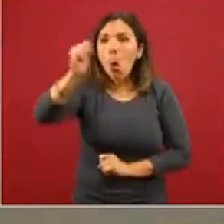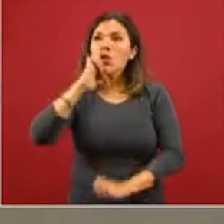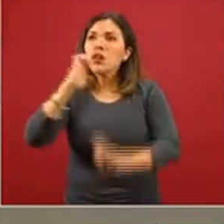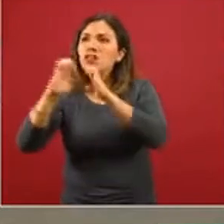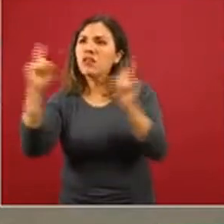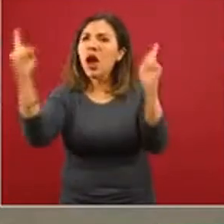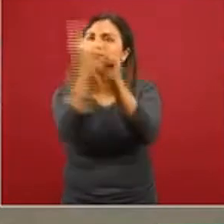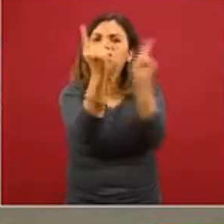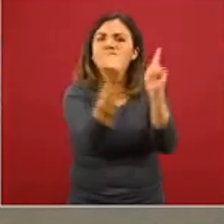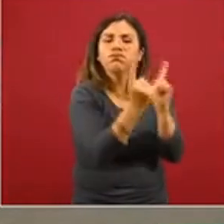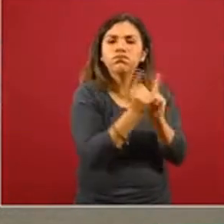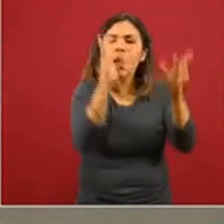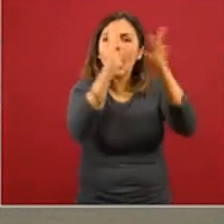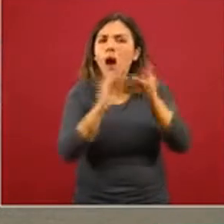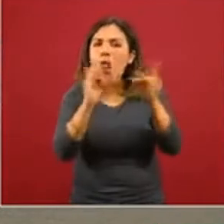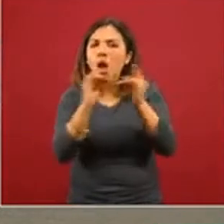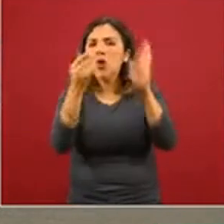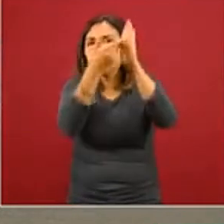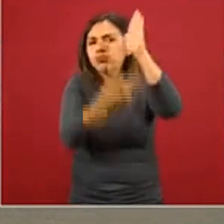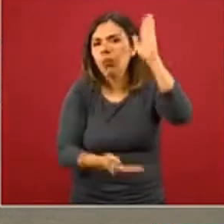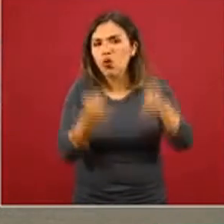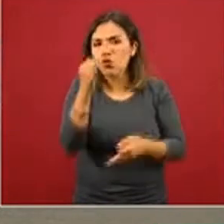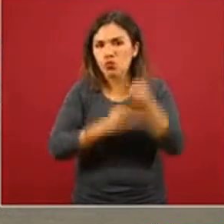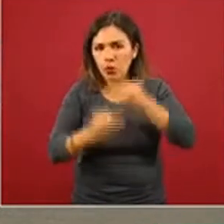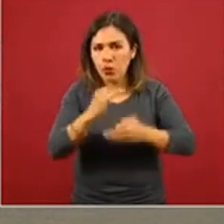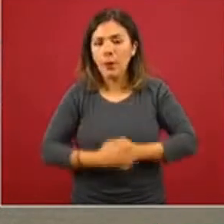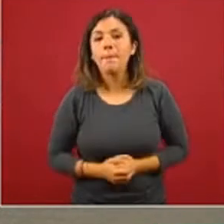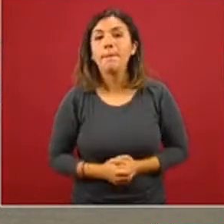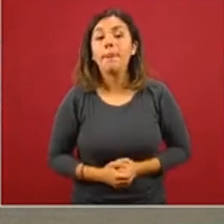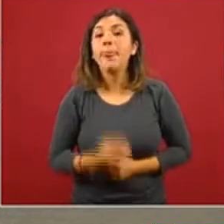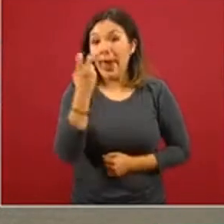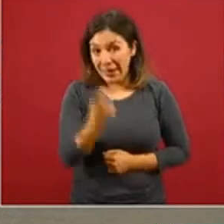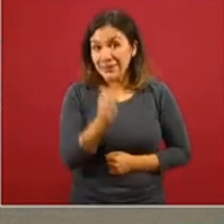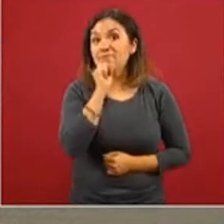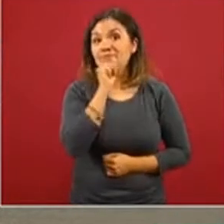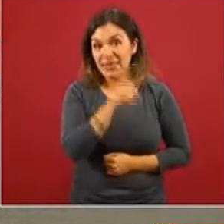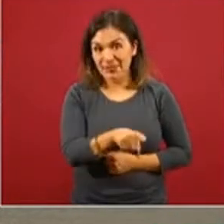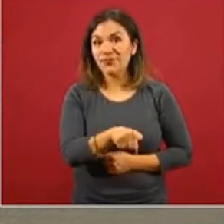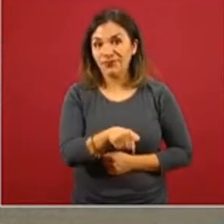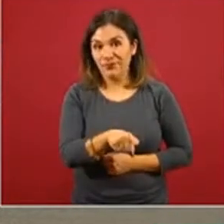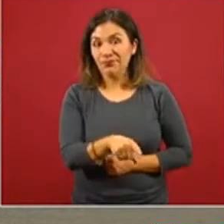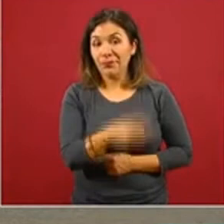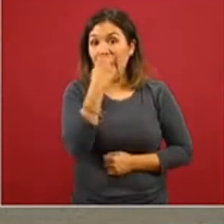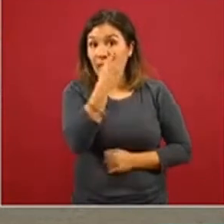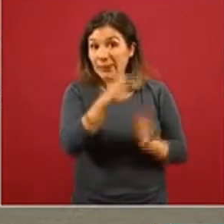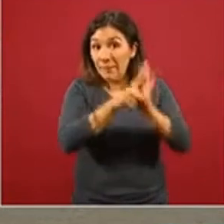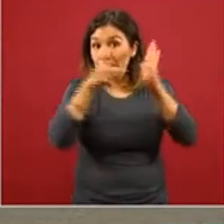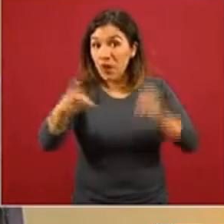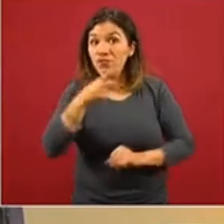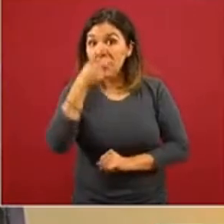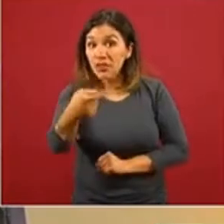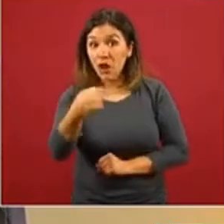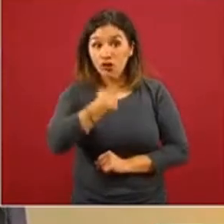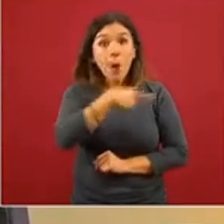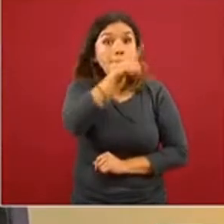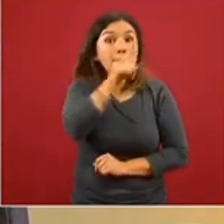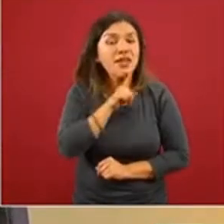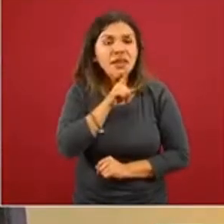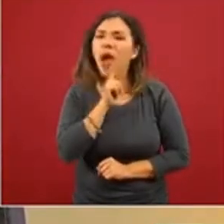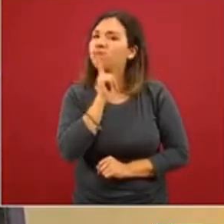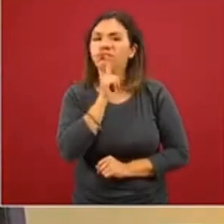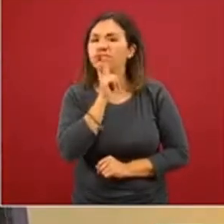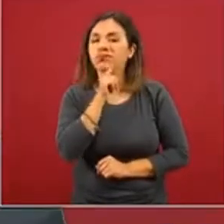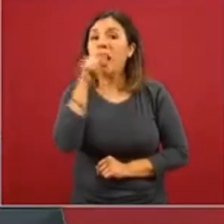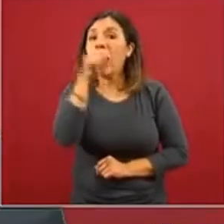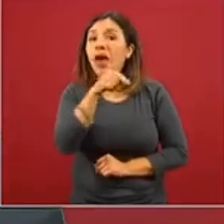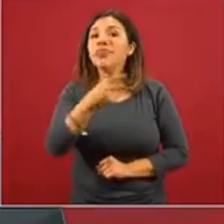ocurrió con cualquier otra persona. Y es el caso. Esta nota no dice que ocultemos. Esta nota lo